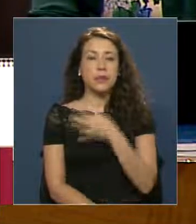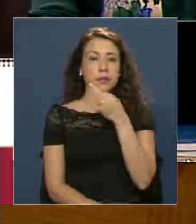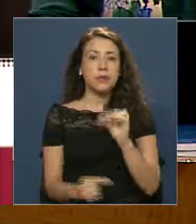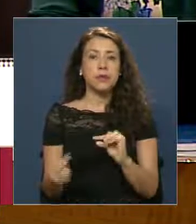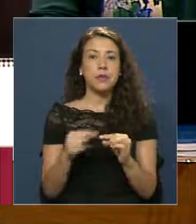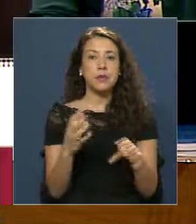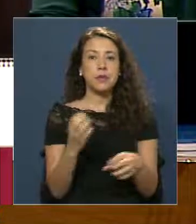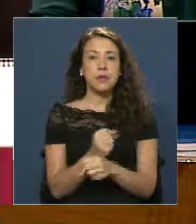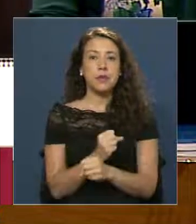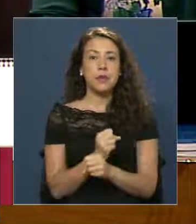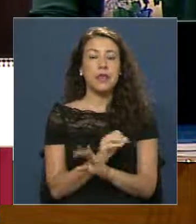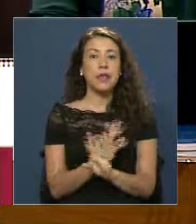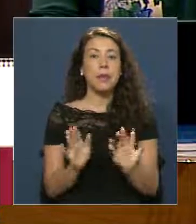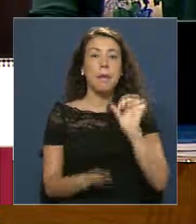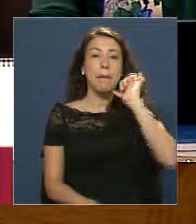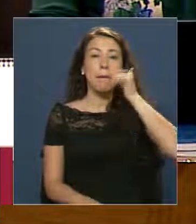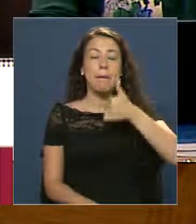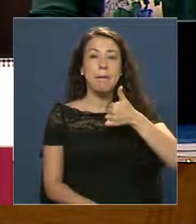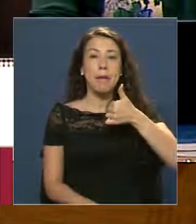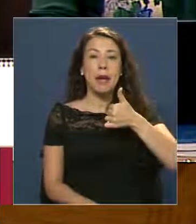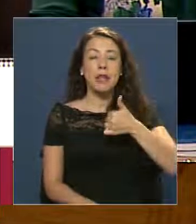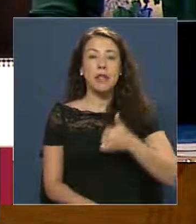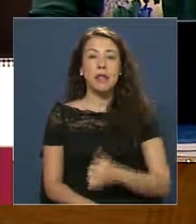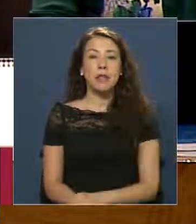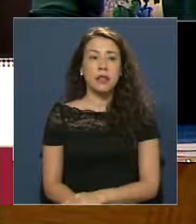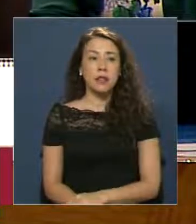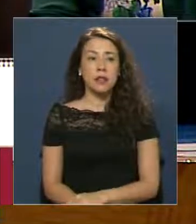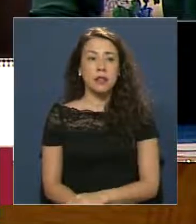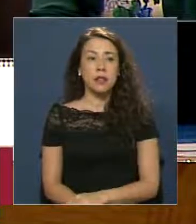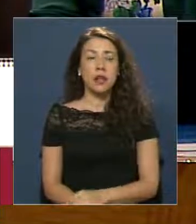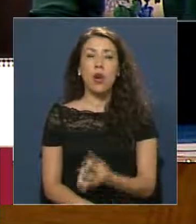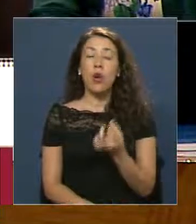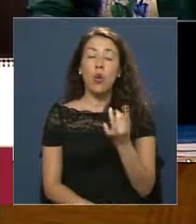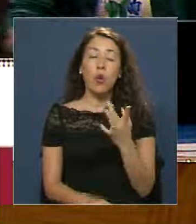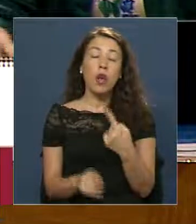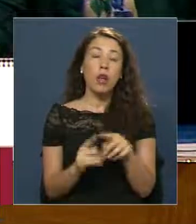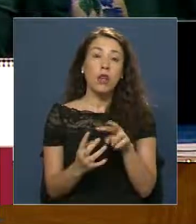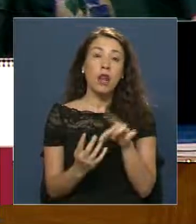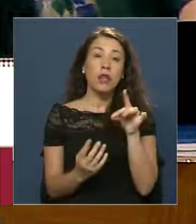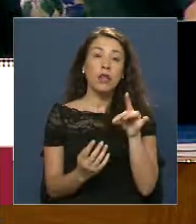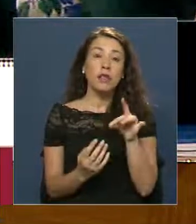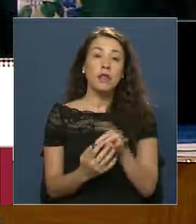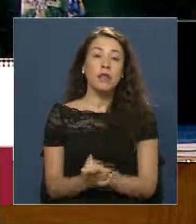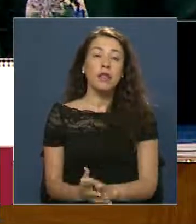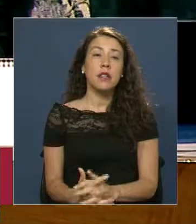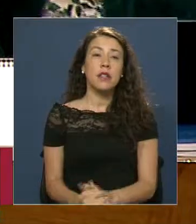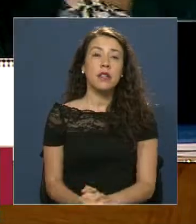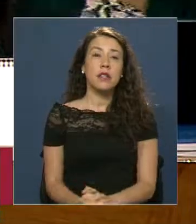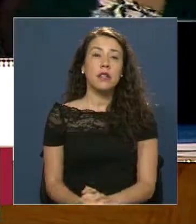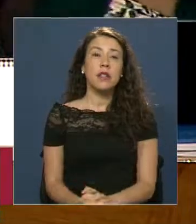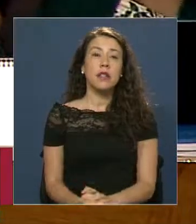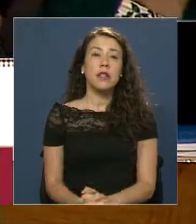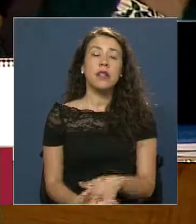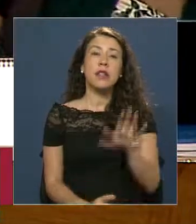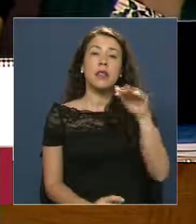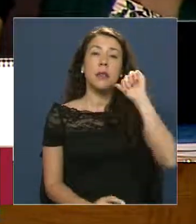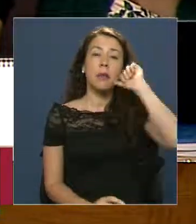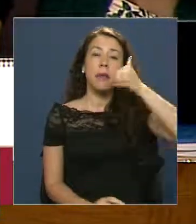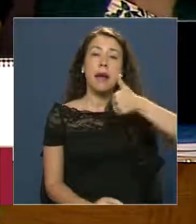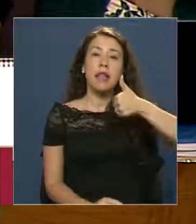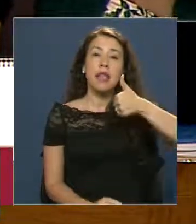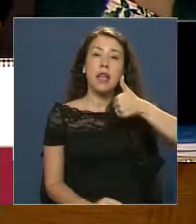discusión inmediata que termina mañana. Tenemos la única otra alternativa que existe, diputado, es que convoquemos